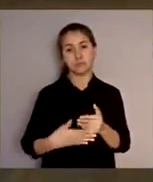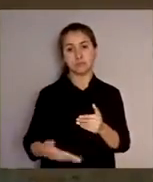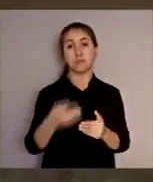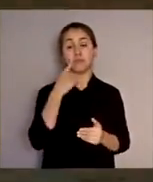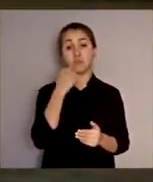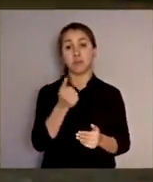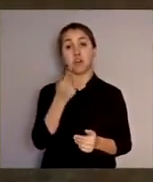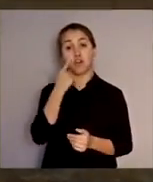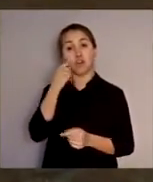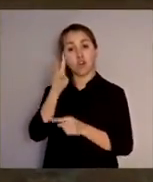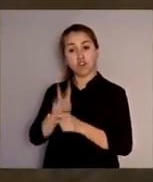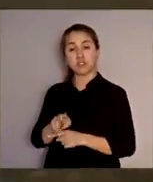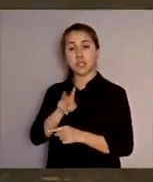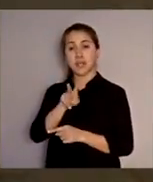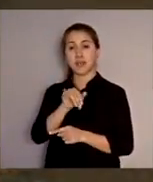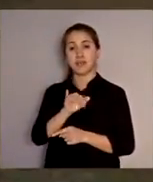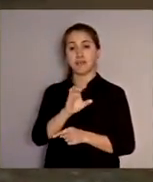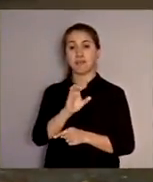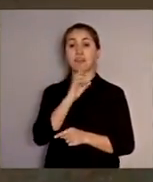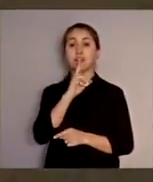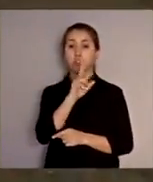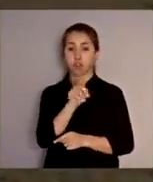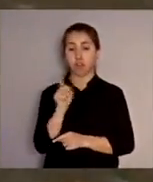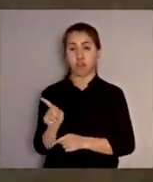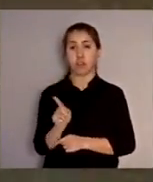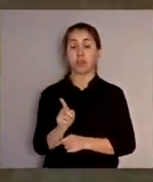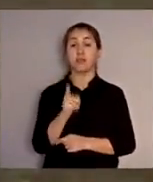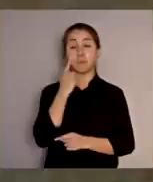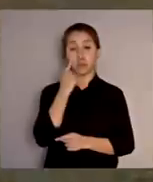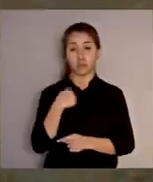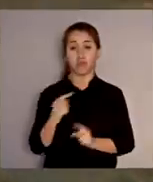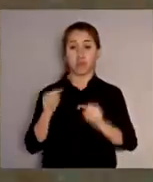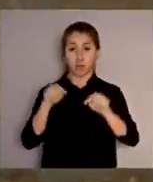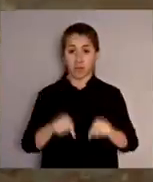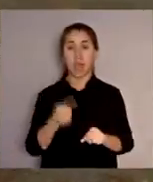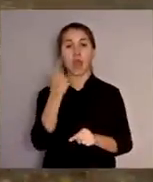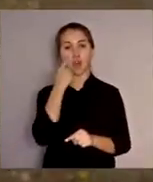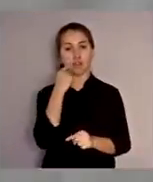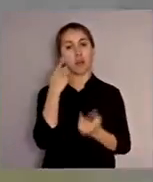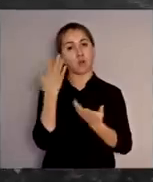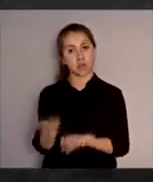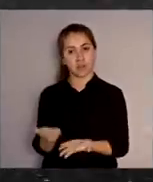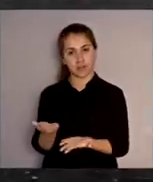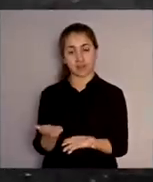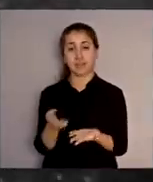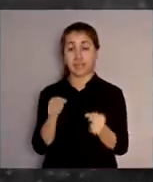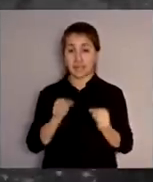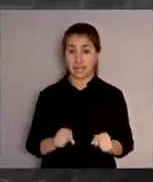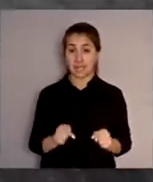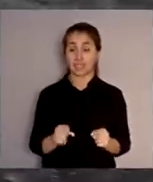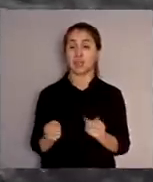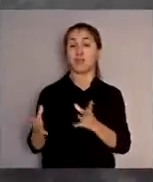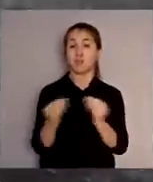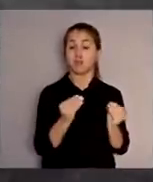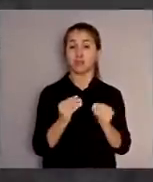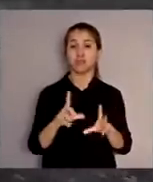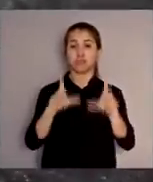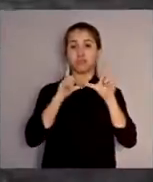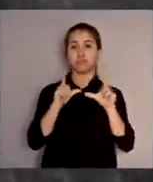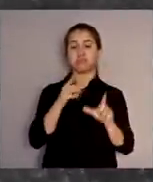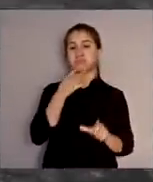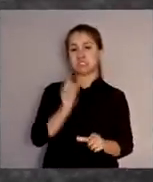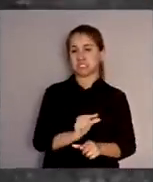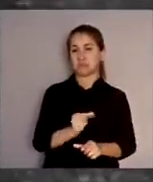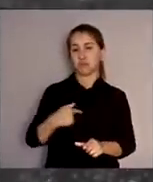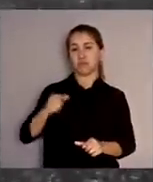y por conocer a Víctor. Y por conocernos aquí. Ah, no, pero yo vengo aquí a conocerlo a usted. Aquí uno pasa a ser un personaje secundario,